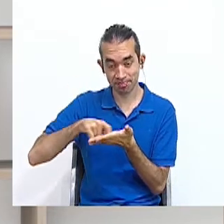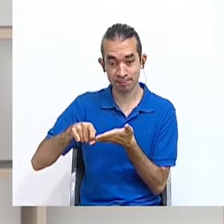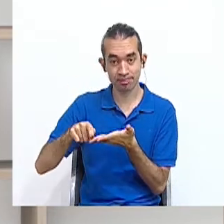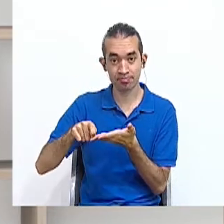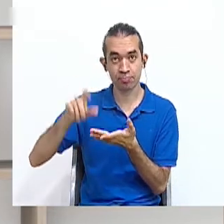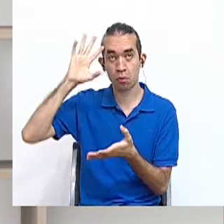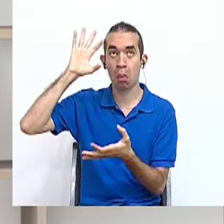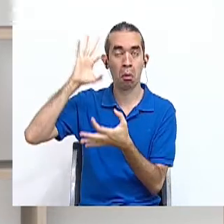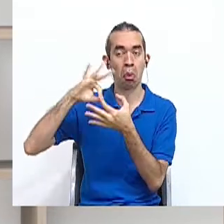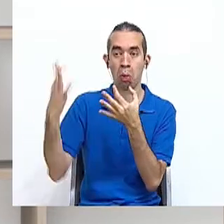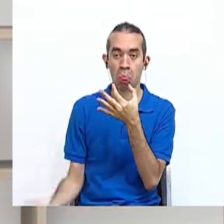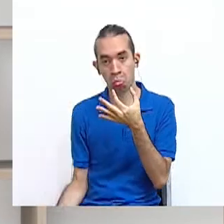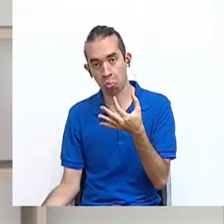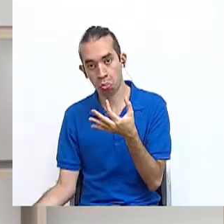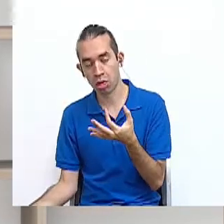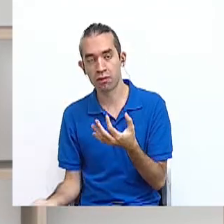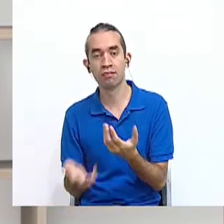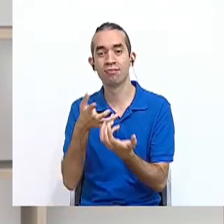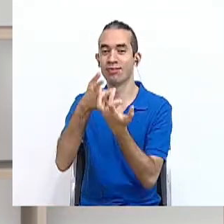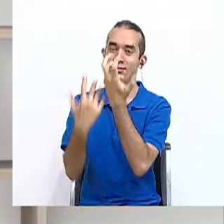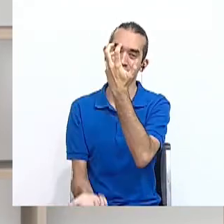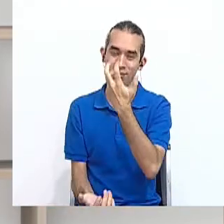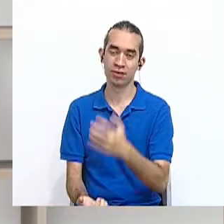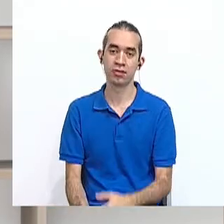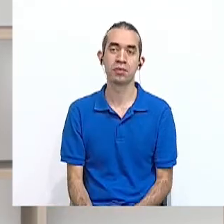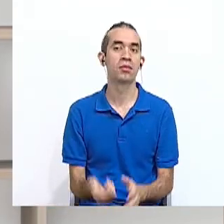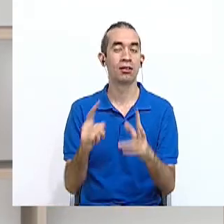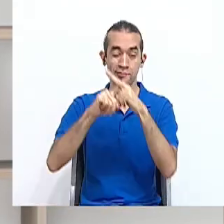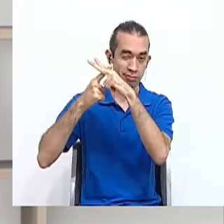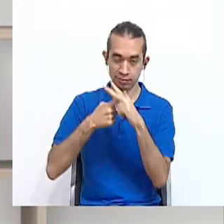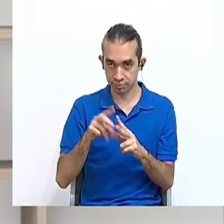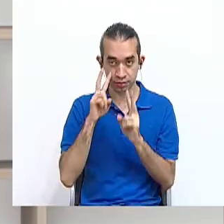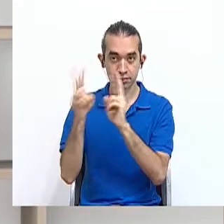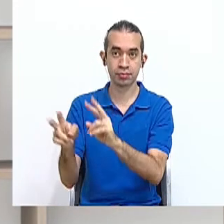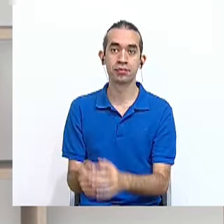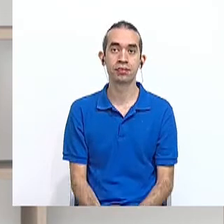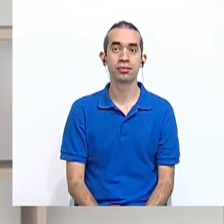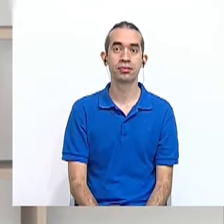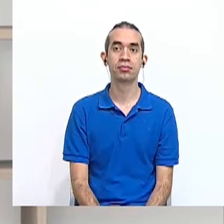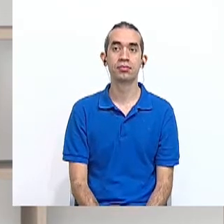no llega. ¿Por qué? Porque es incoherente. Arreglémoslo, ¿le parece? Bueno, arreglémoslo.